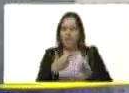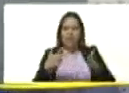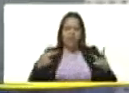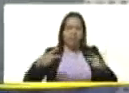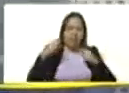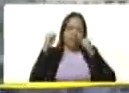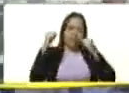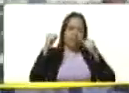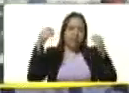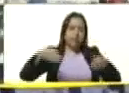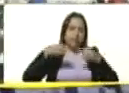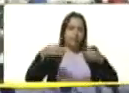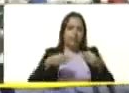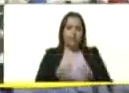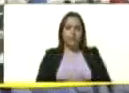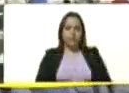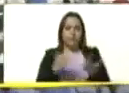siempre!